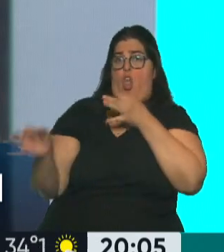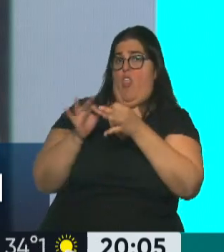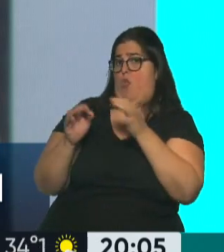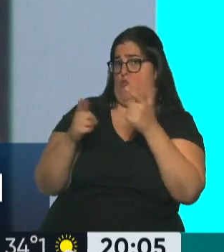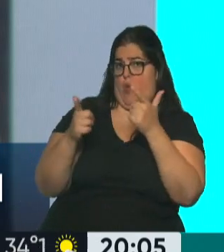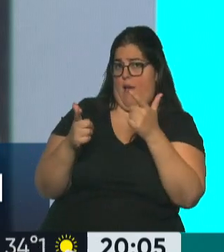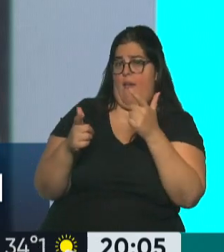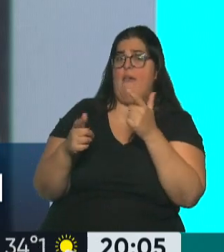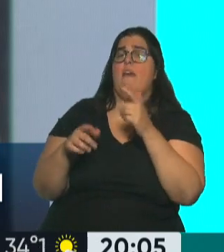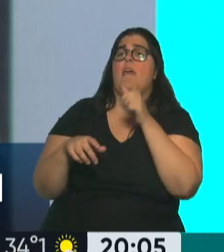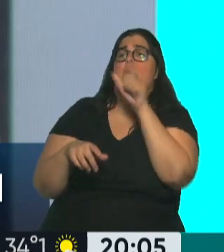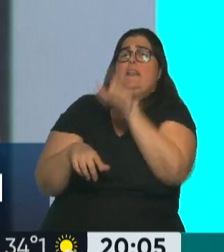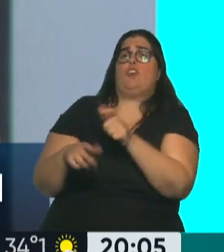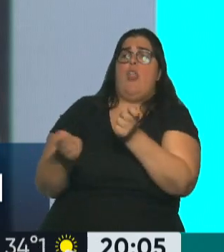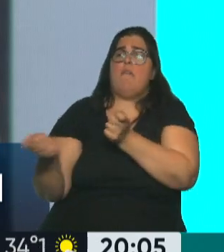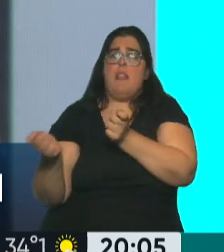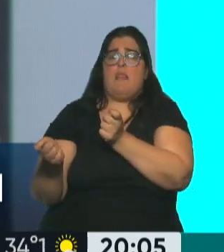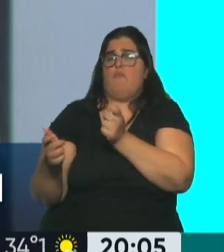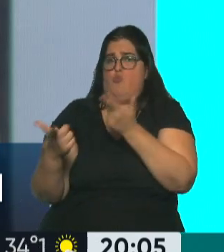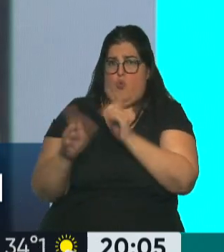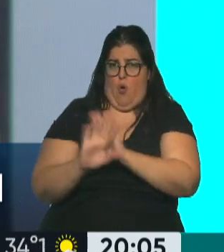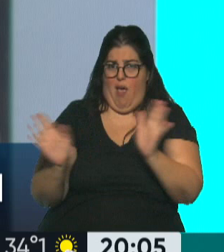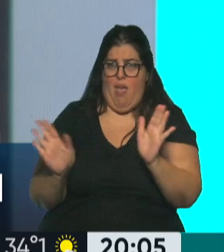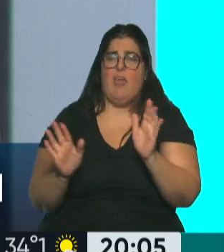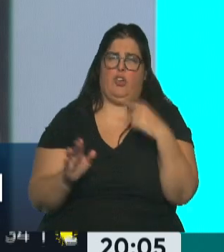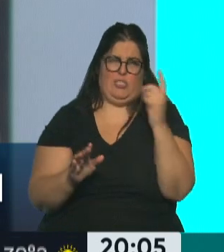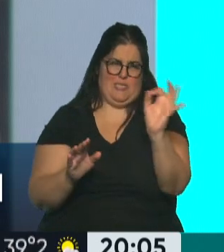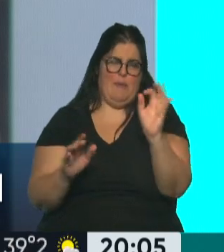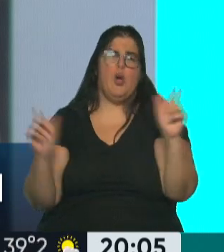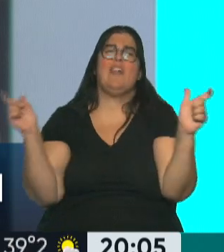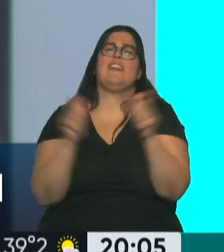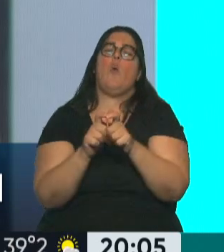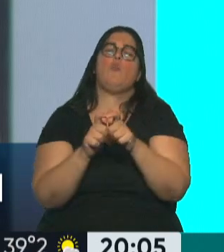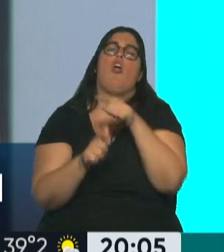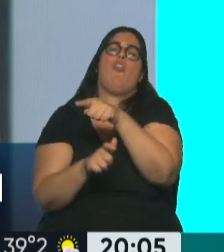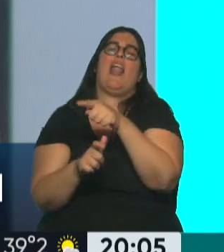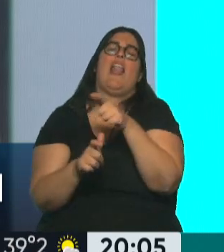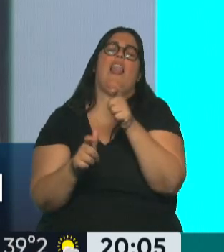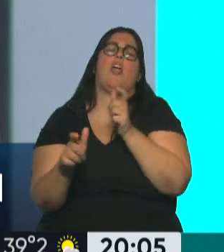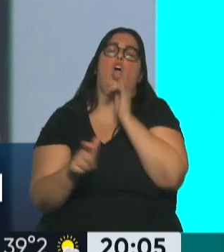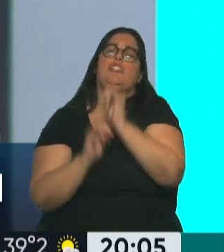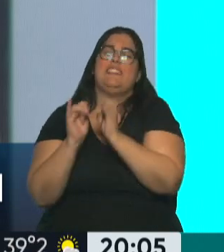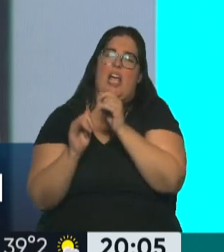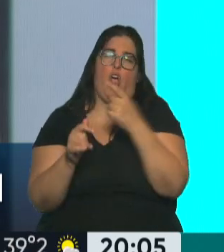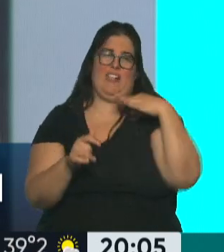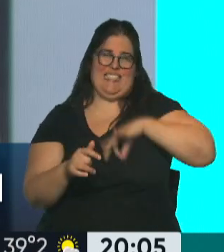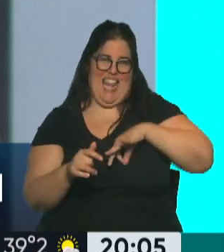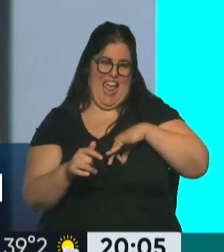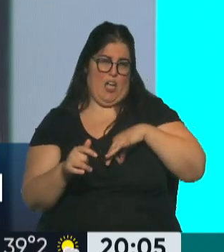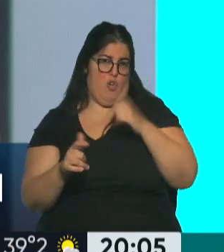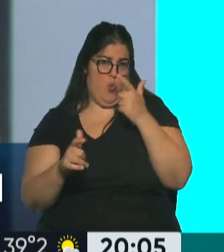interlocutores de hecho sabemos que a la reunión del Consejo de salar llegaron Sin conocerle la cara al secretario de trabajo la